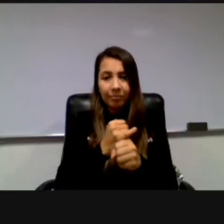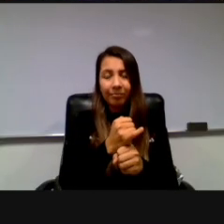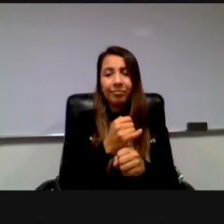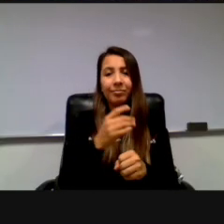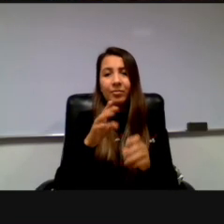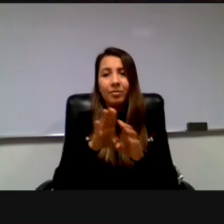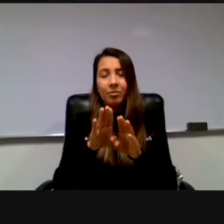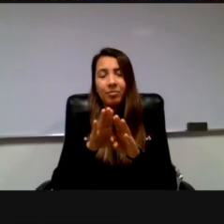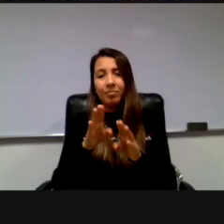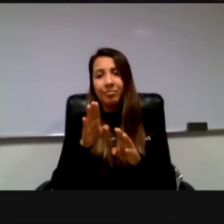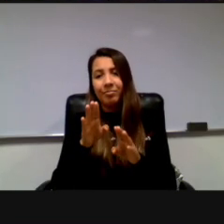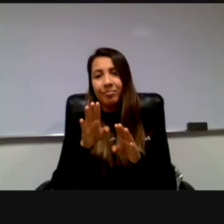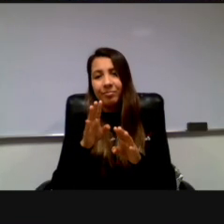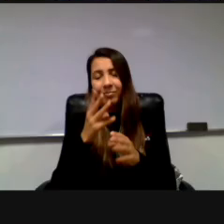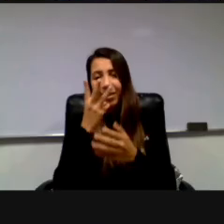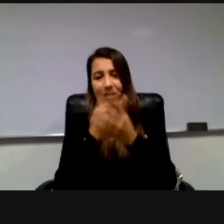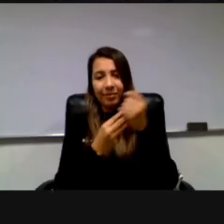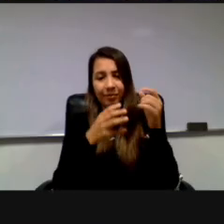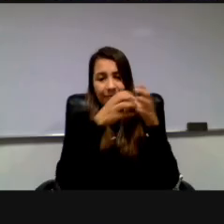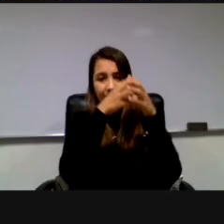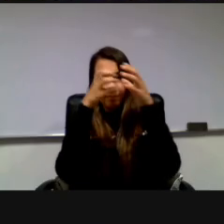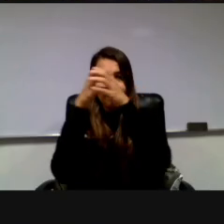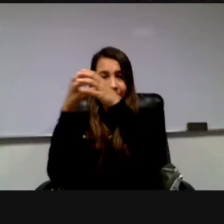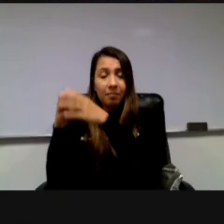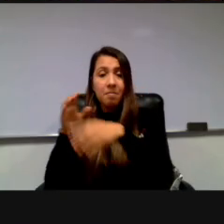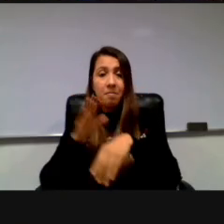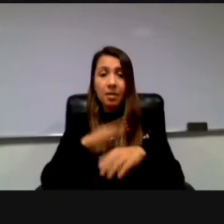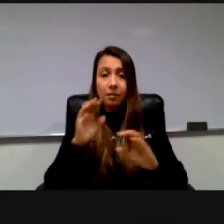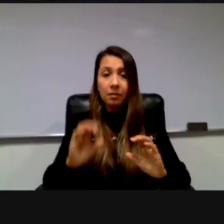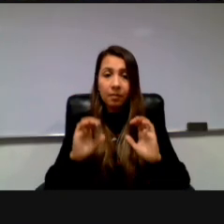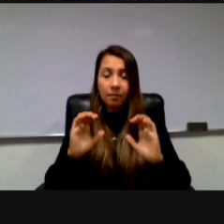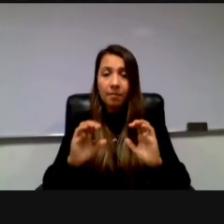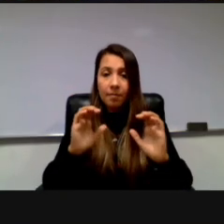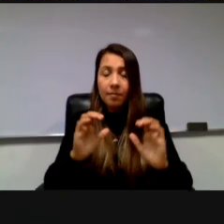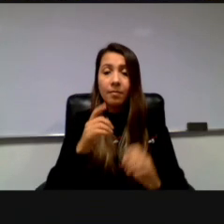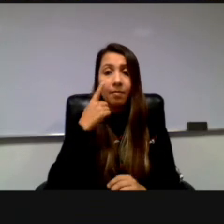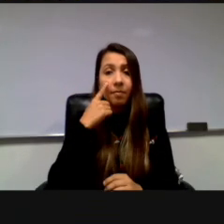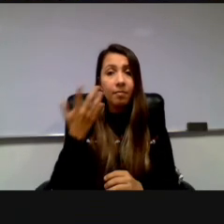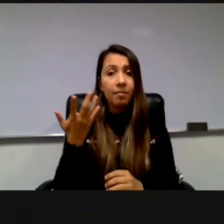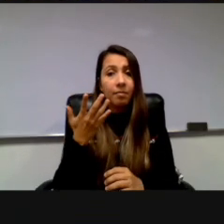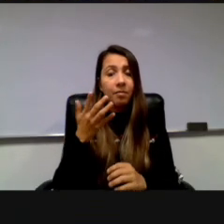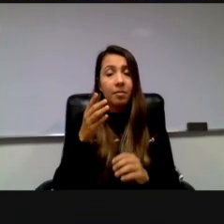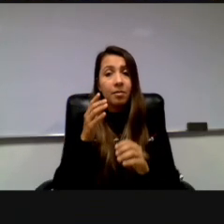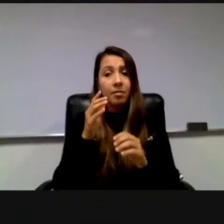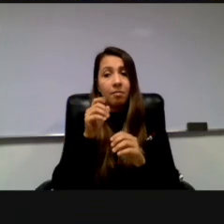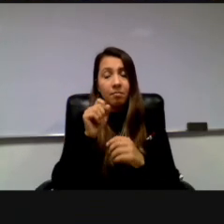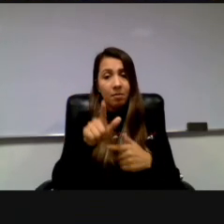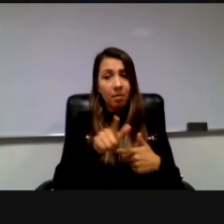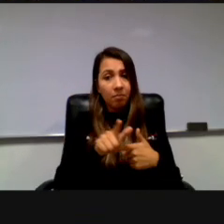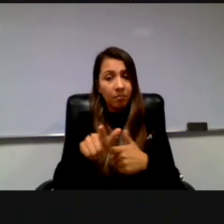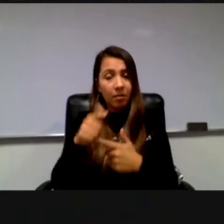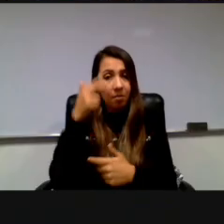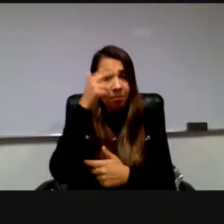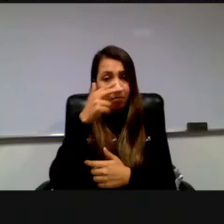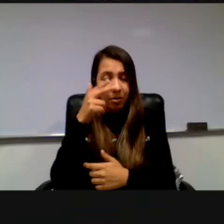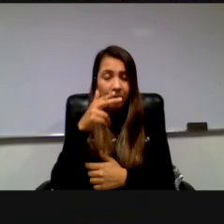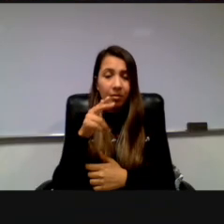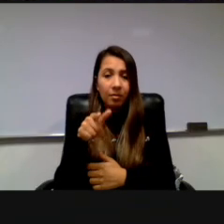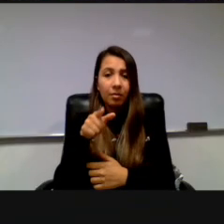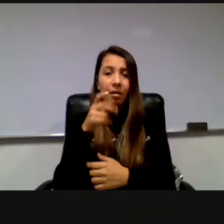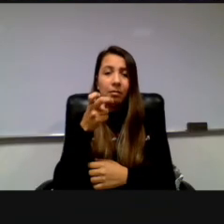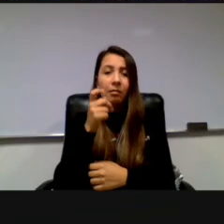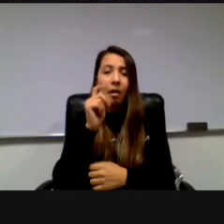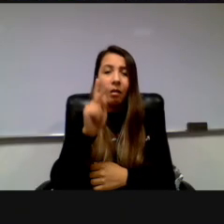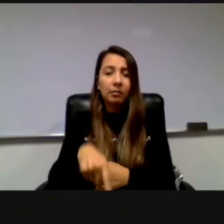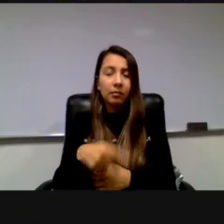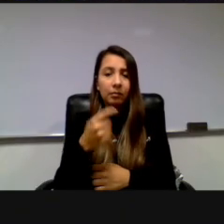filogenias con más cuidado, para ver si se sostiene la hipótesis grande, ¿no? Y entonces, pues es un trabajo parecido al que